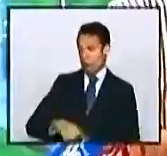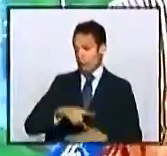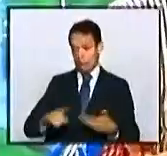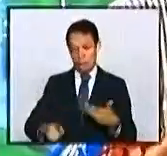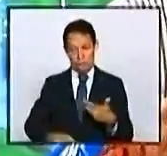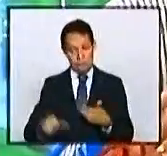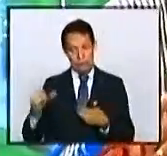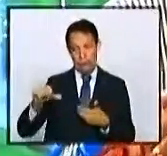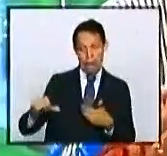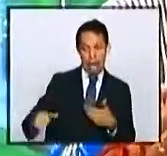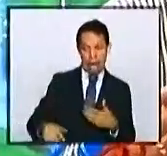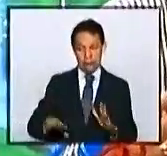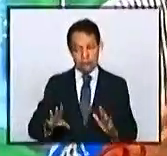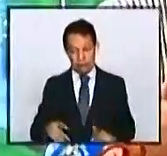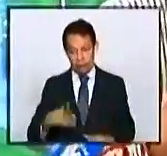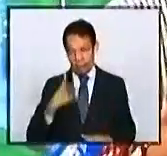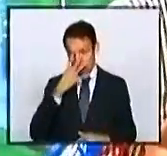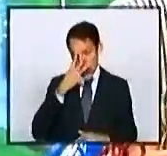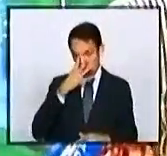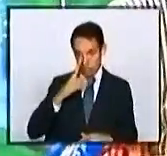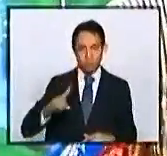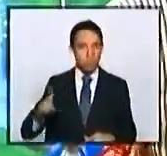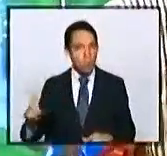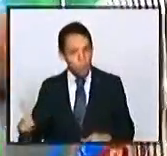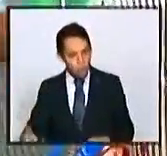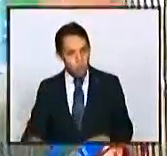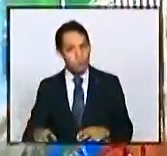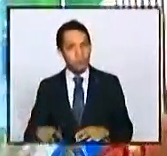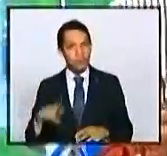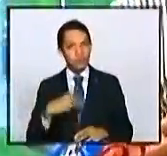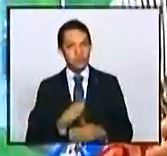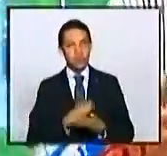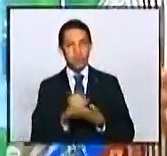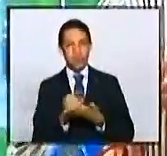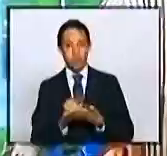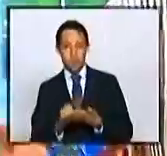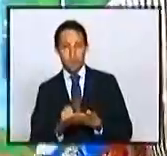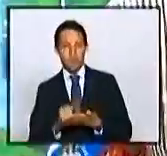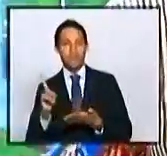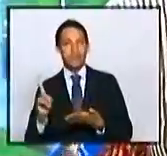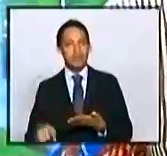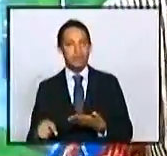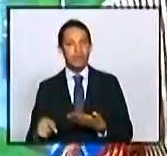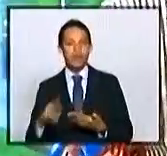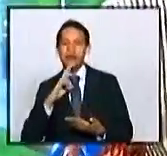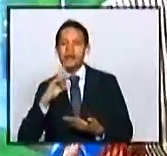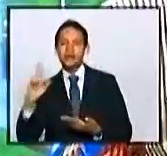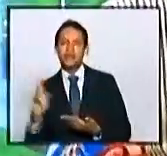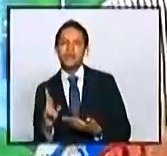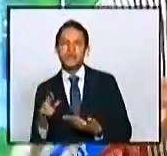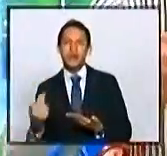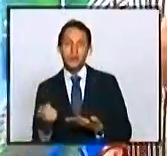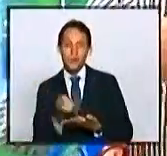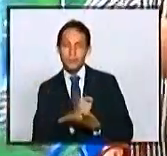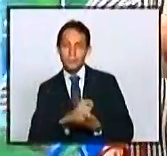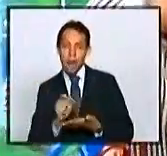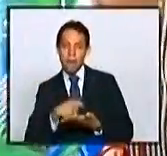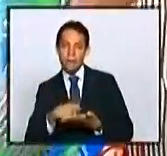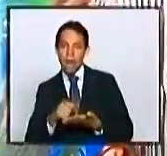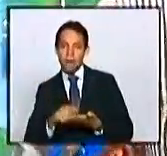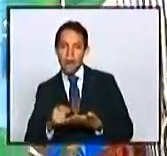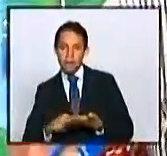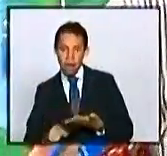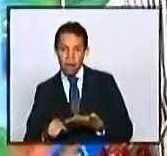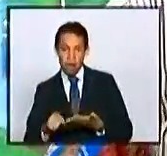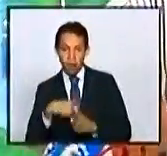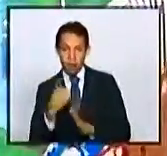las personas presentan una prueba psicotécnica, le acuden a uno y le preguntan, venga, ¿cómo respondo? No, los test psicológicos